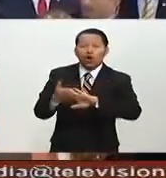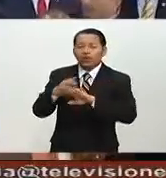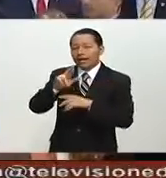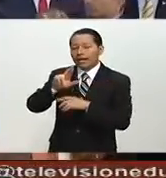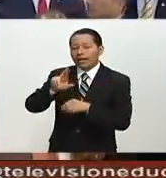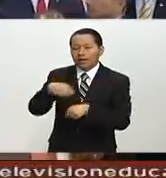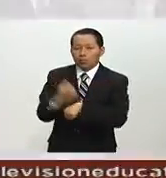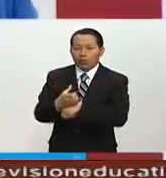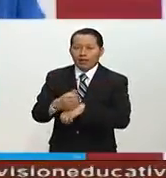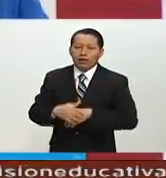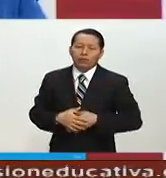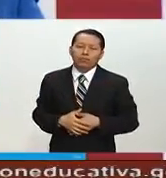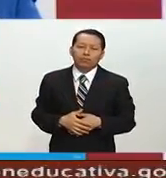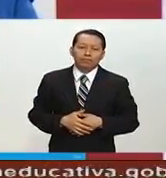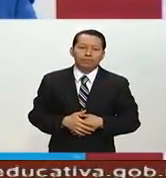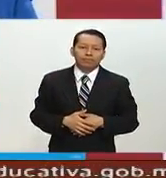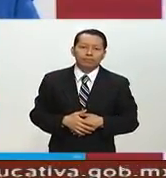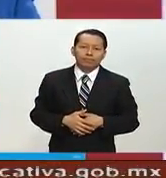republicanos.